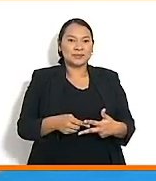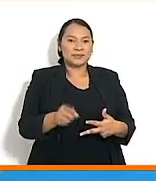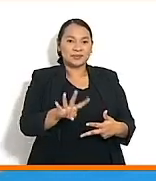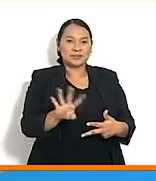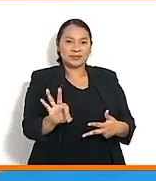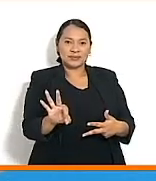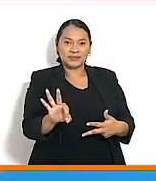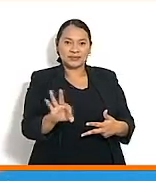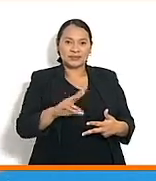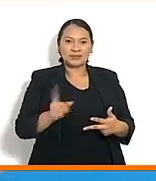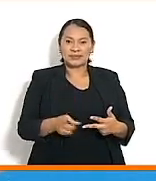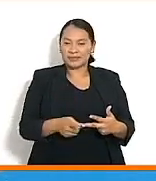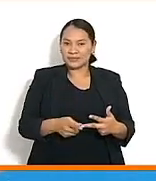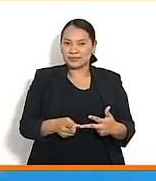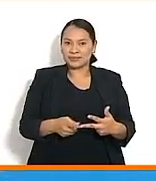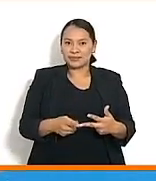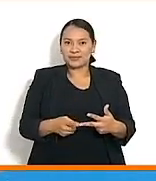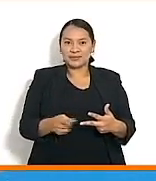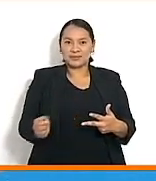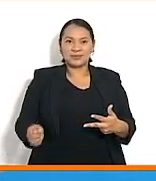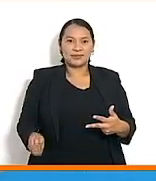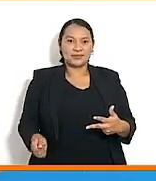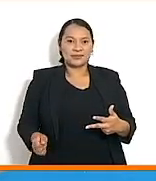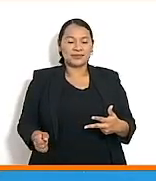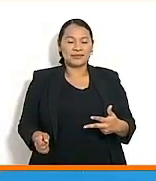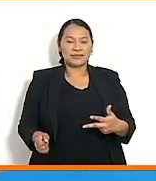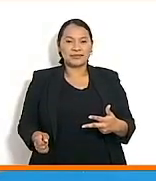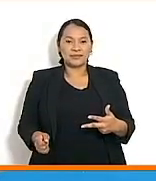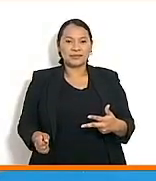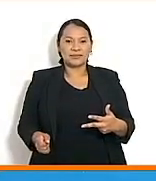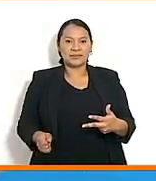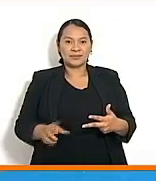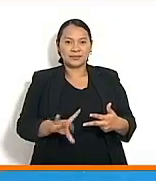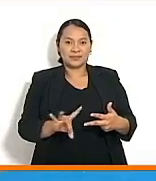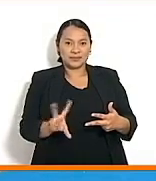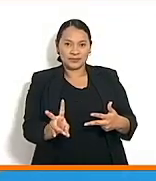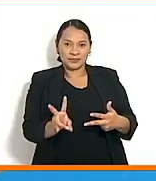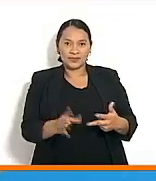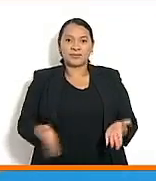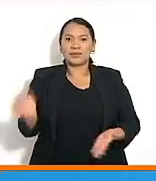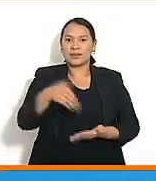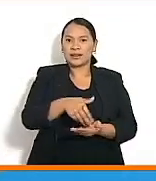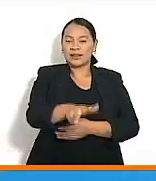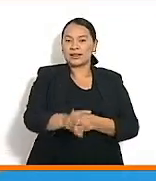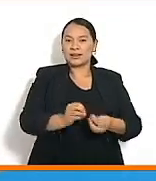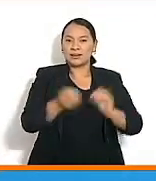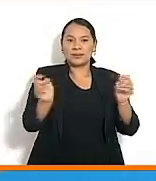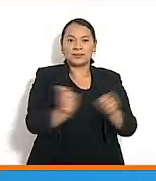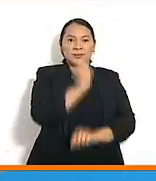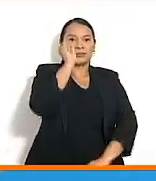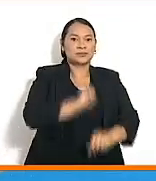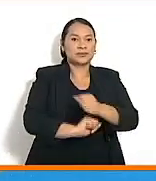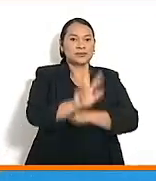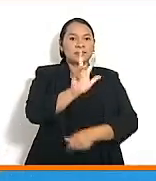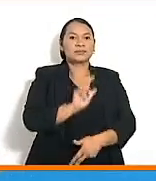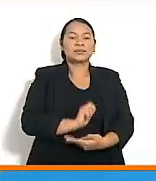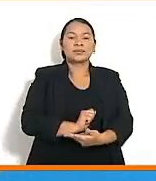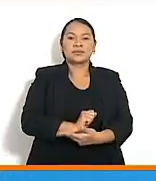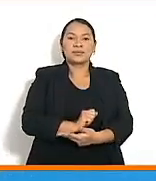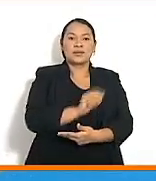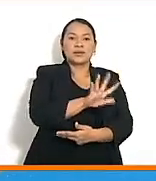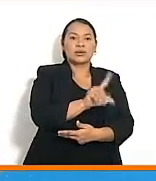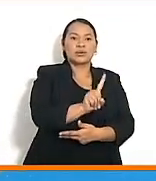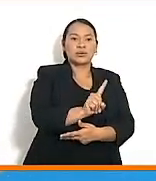49, tercer y último número, favorecedor. 87, con mucho gusto repito los tres números ganadores.